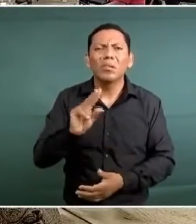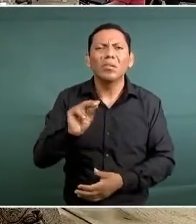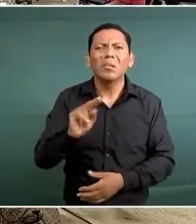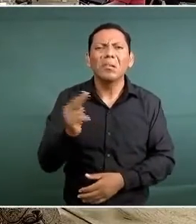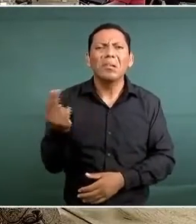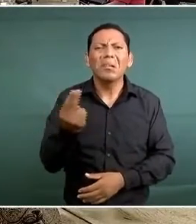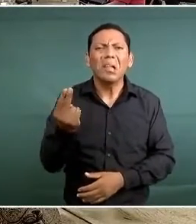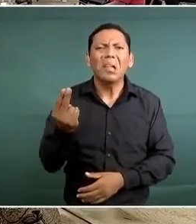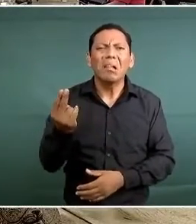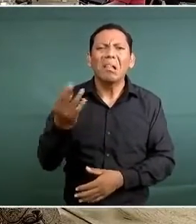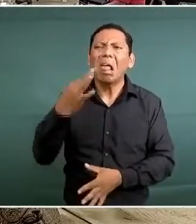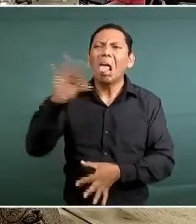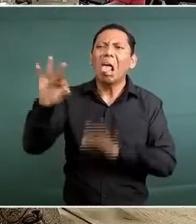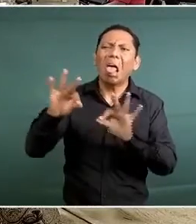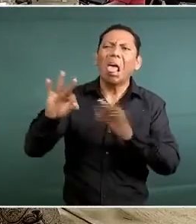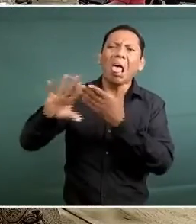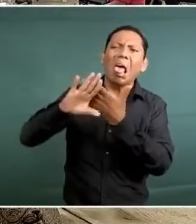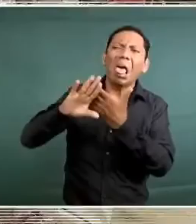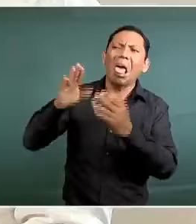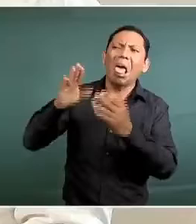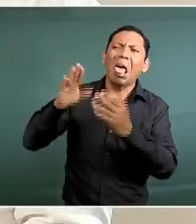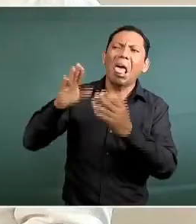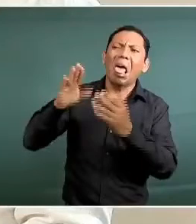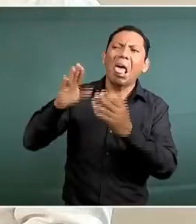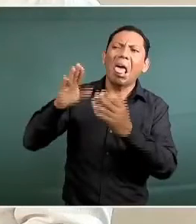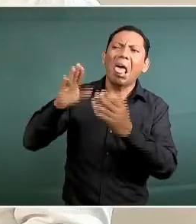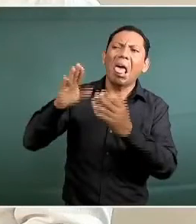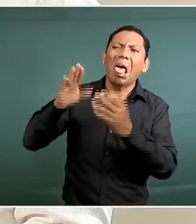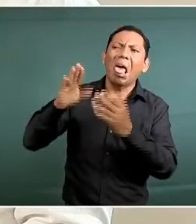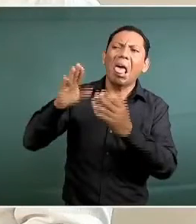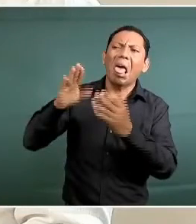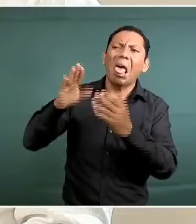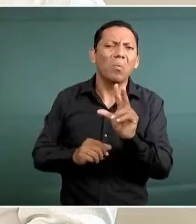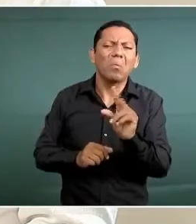insultar a nadie agredir a nadie